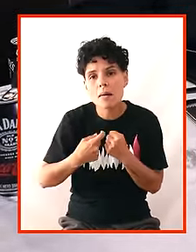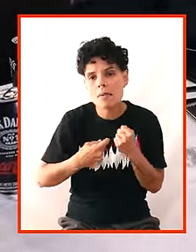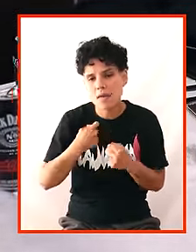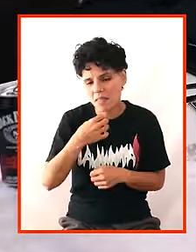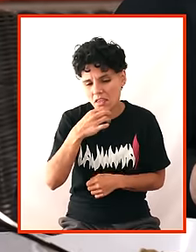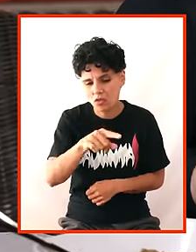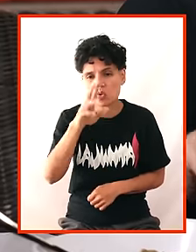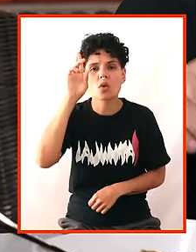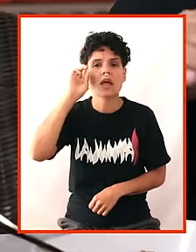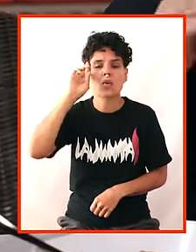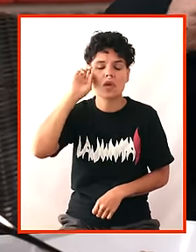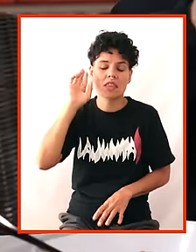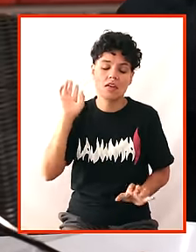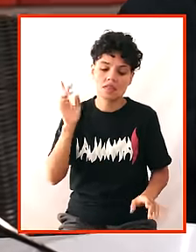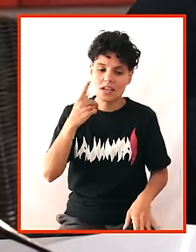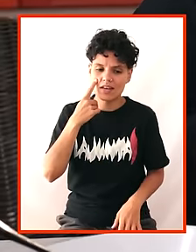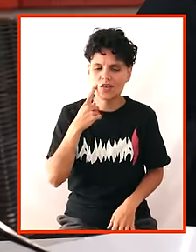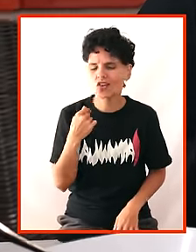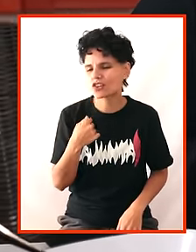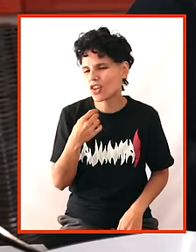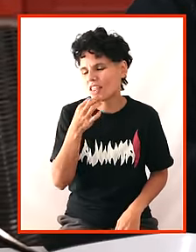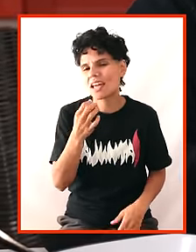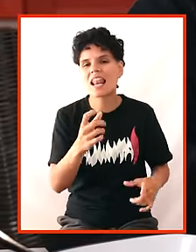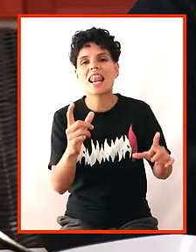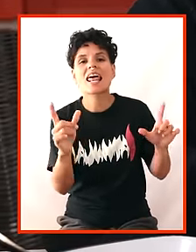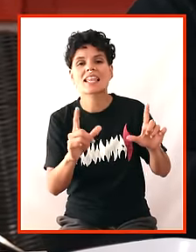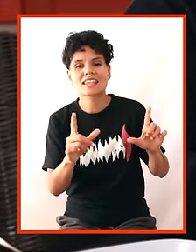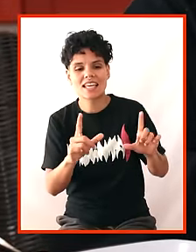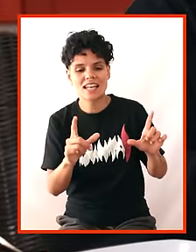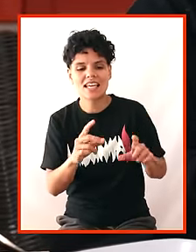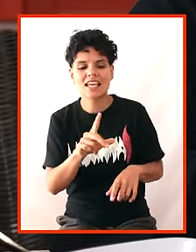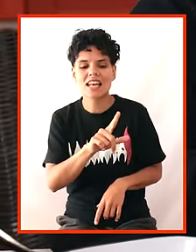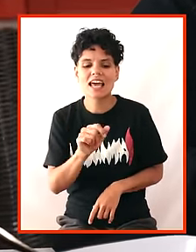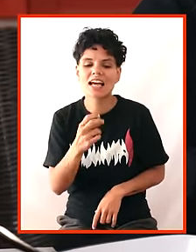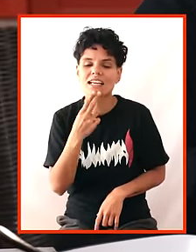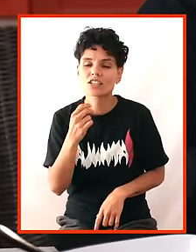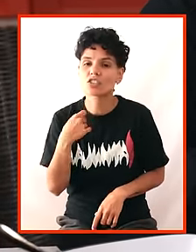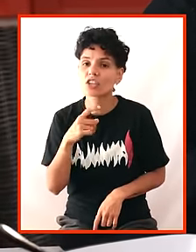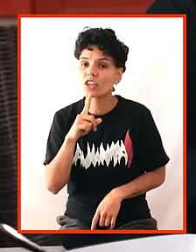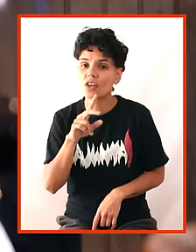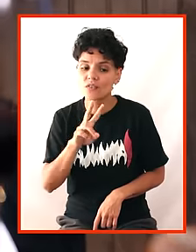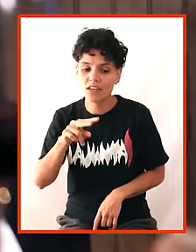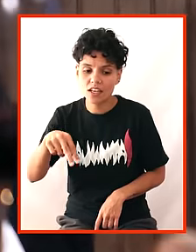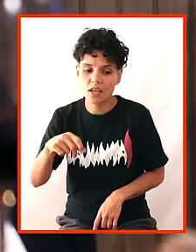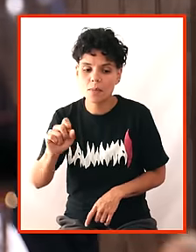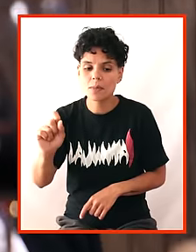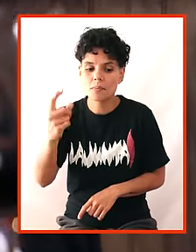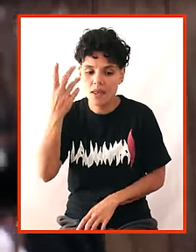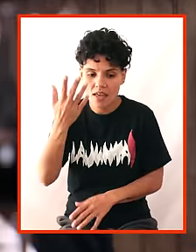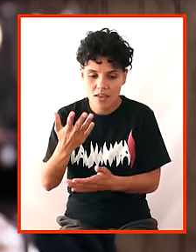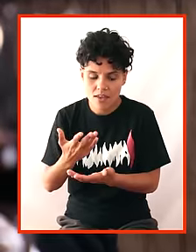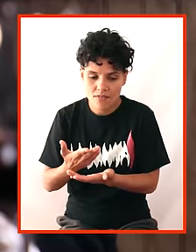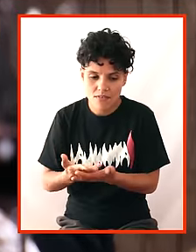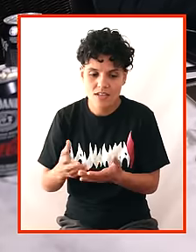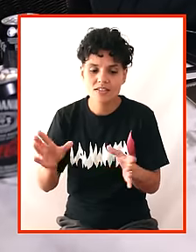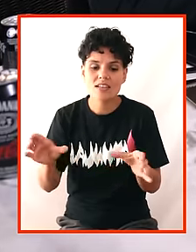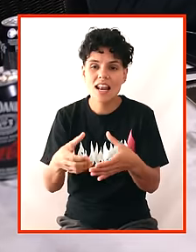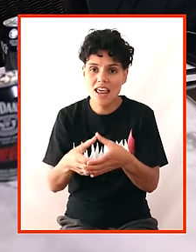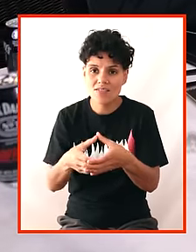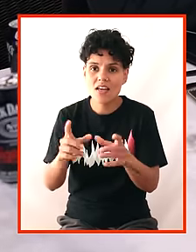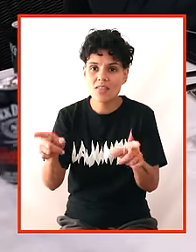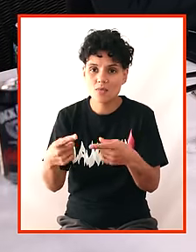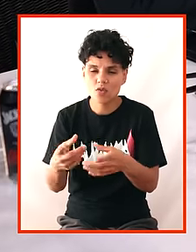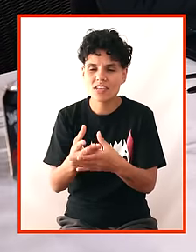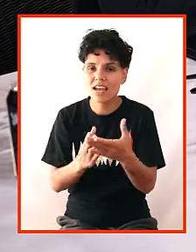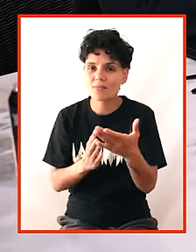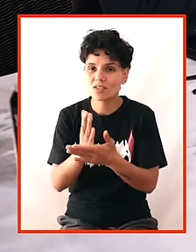único que sé es que la tele oyó, el Late que hice en TVN, la primera banda que fue, que abrió el ciclo y